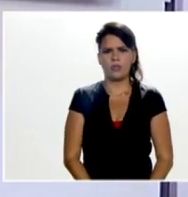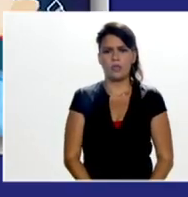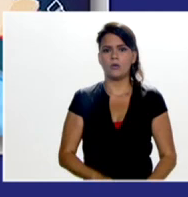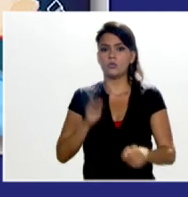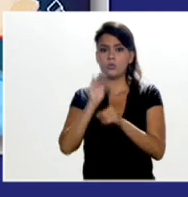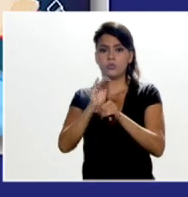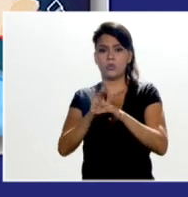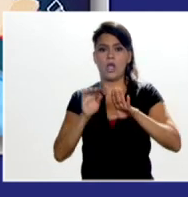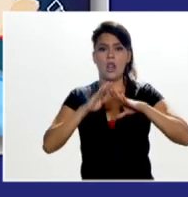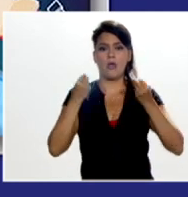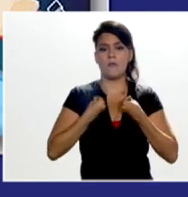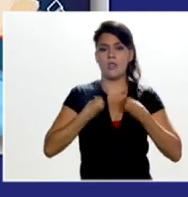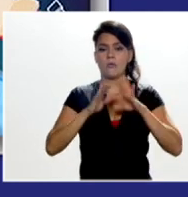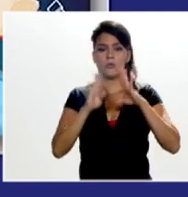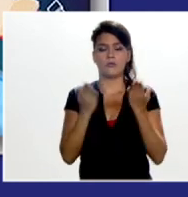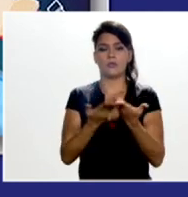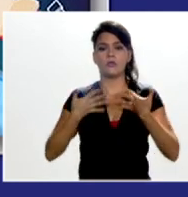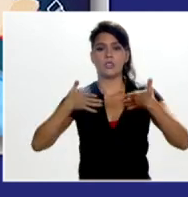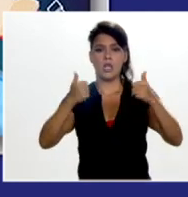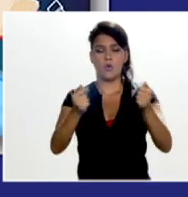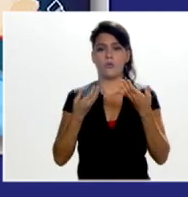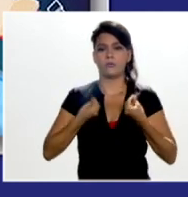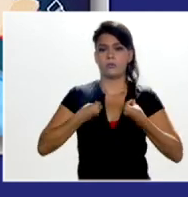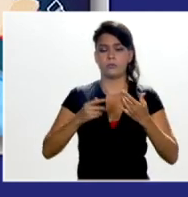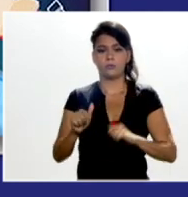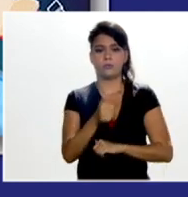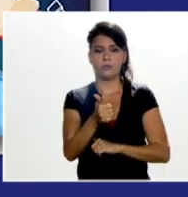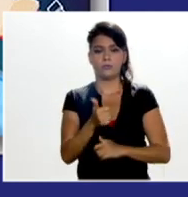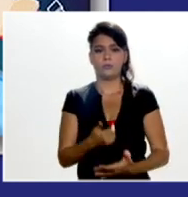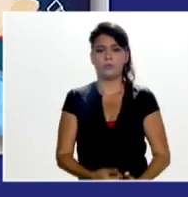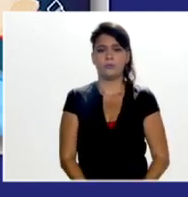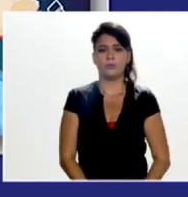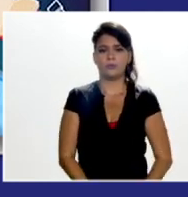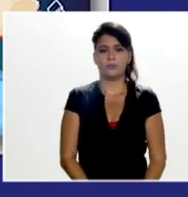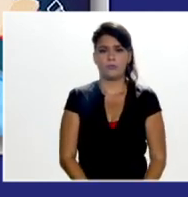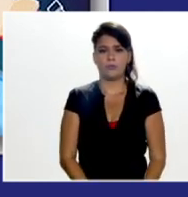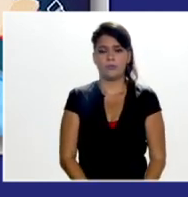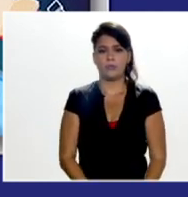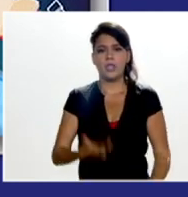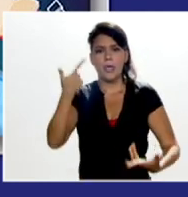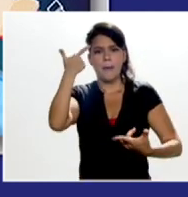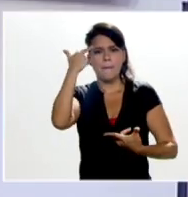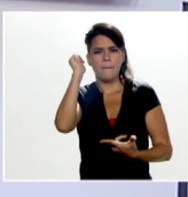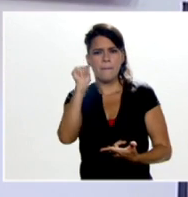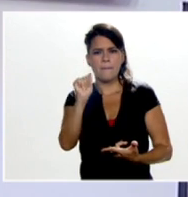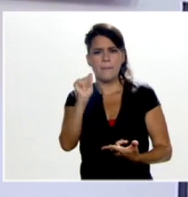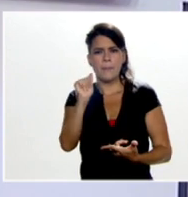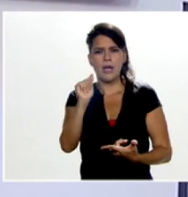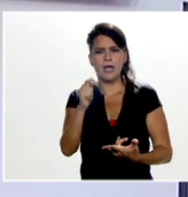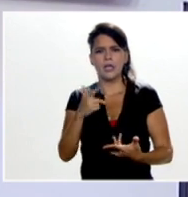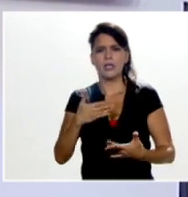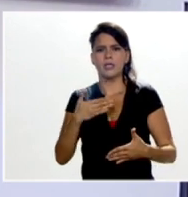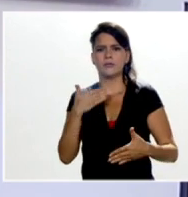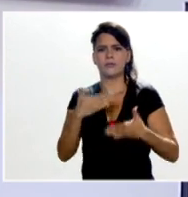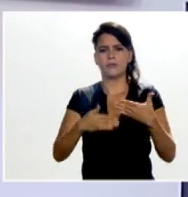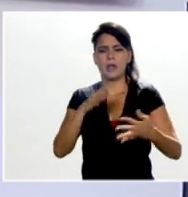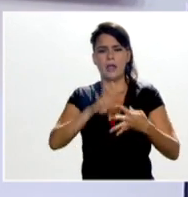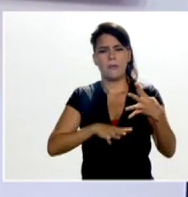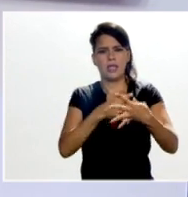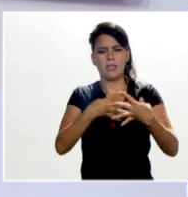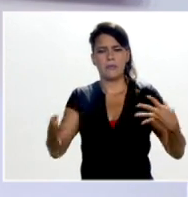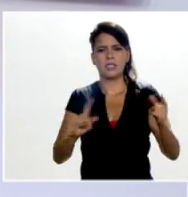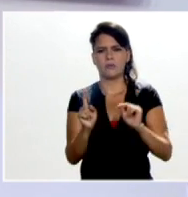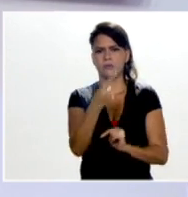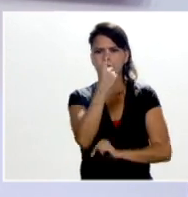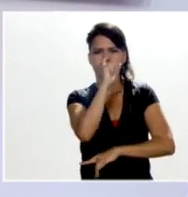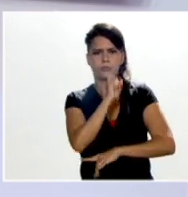Preservación de la vida en el planeta, salud y vivir bien. Para pasar a la matemática de